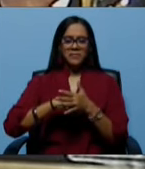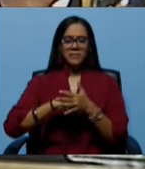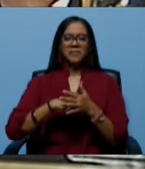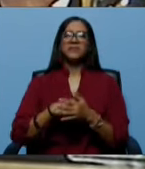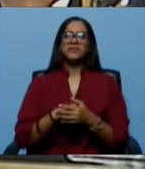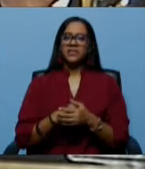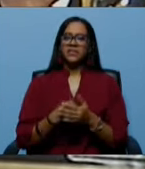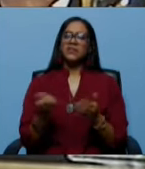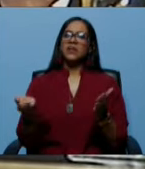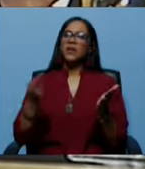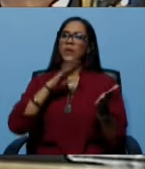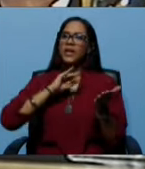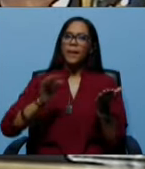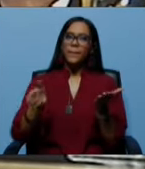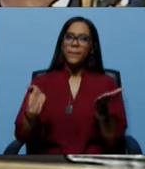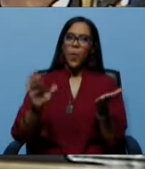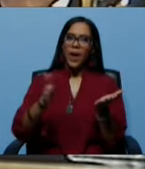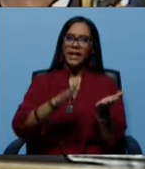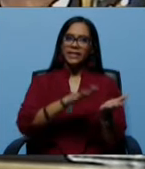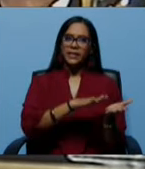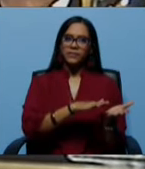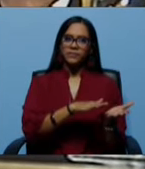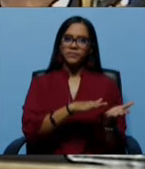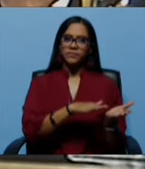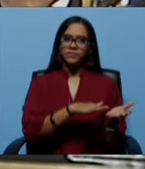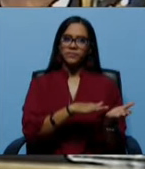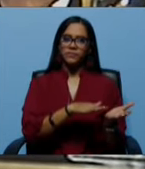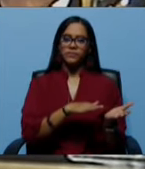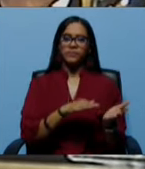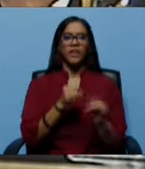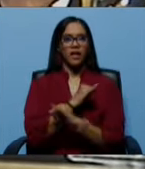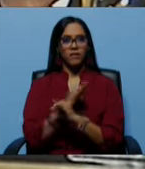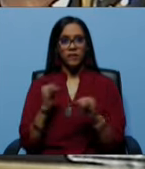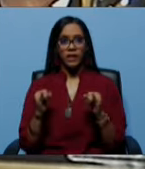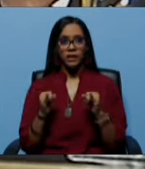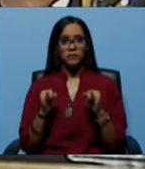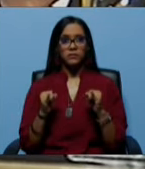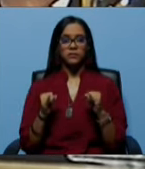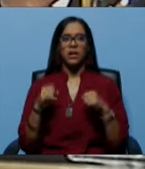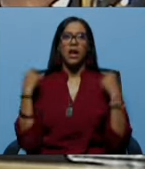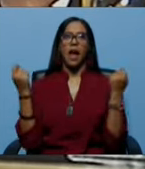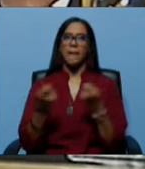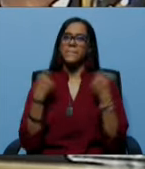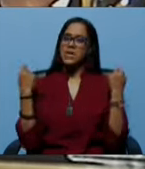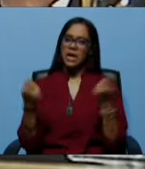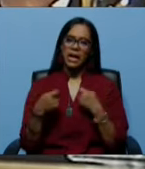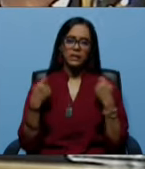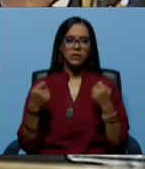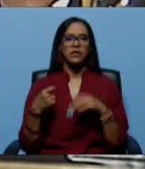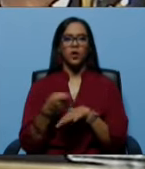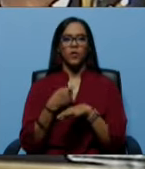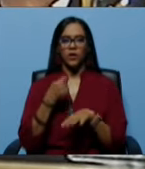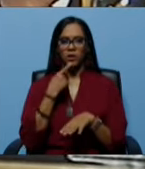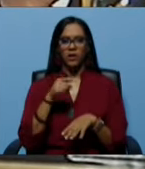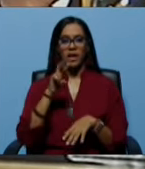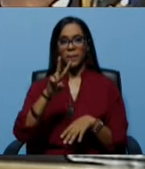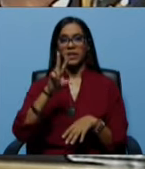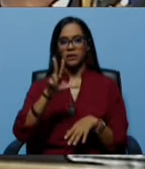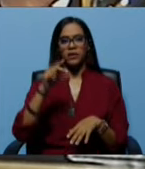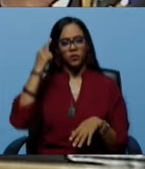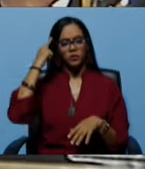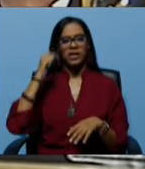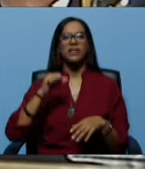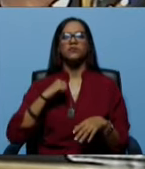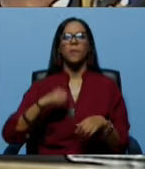combatientes. Una masacre donde, bueno, al final la prensa oficial y el Estado dijo que eran 23. Yo sé que son más